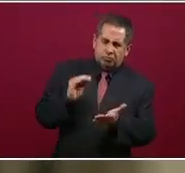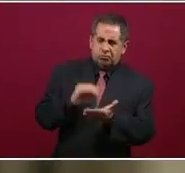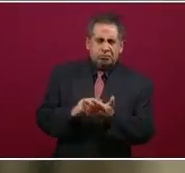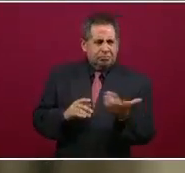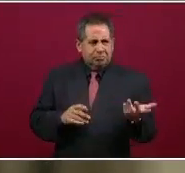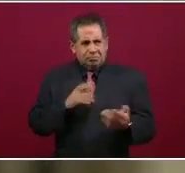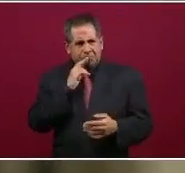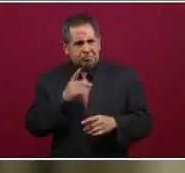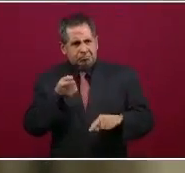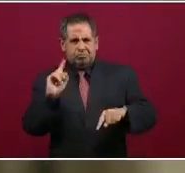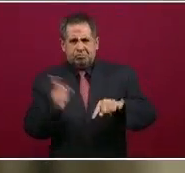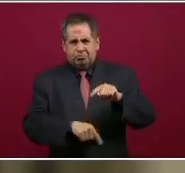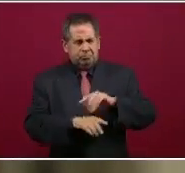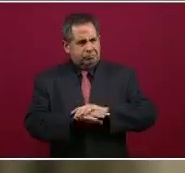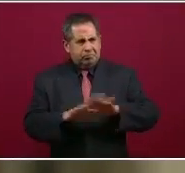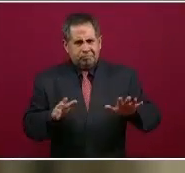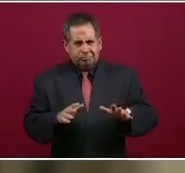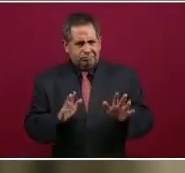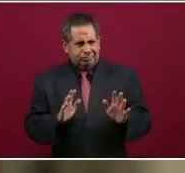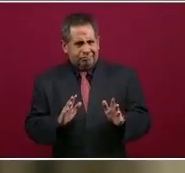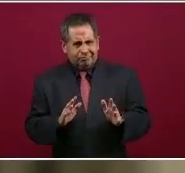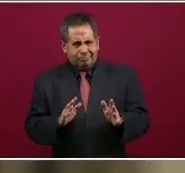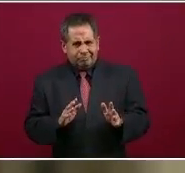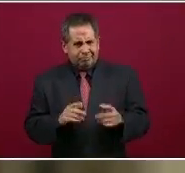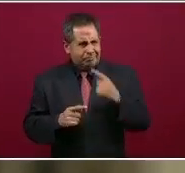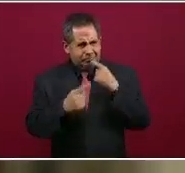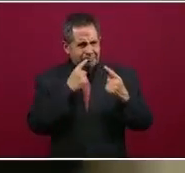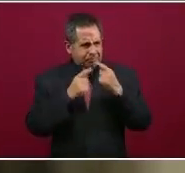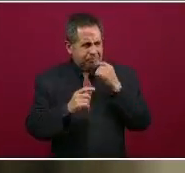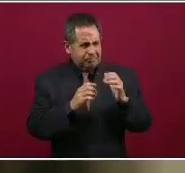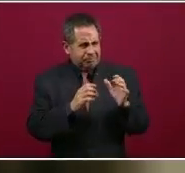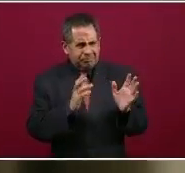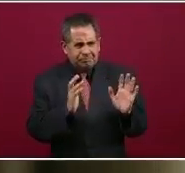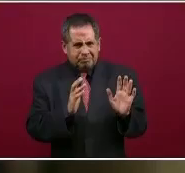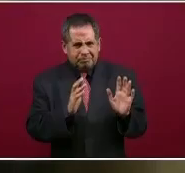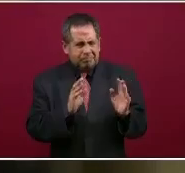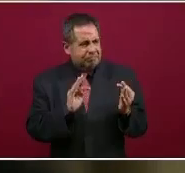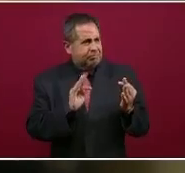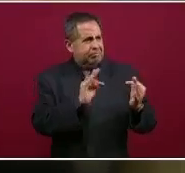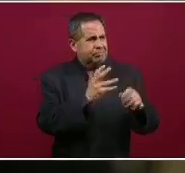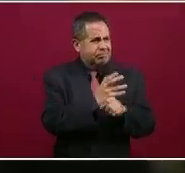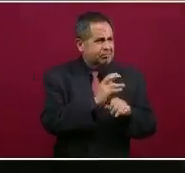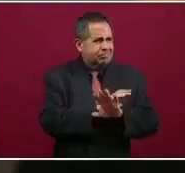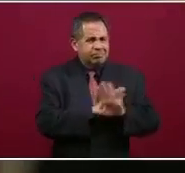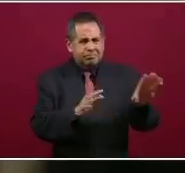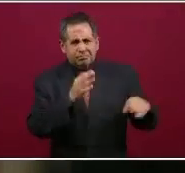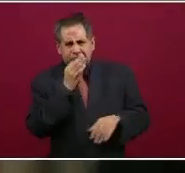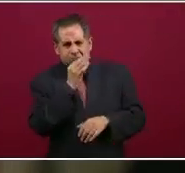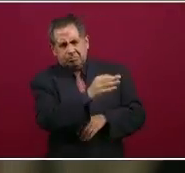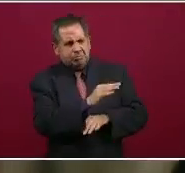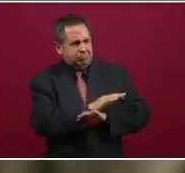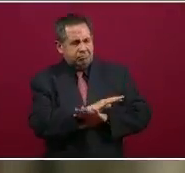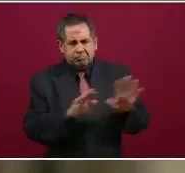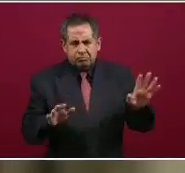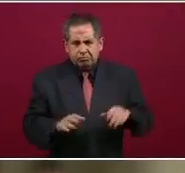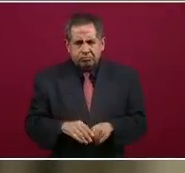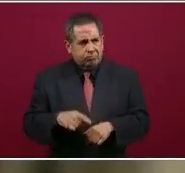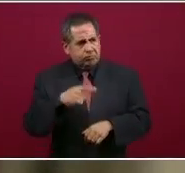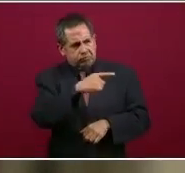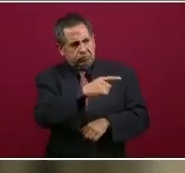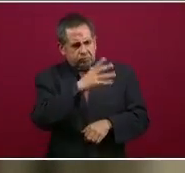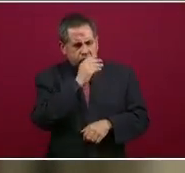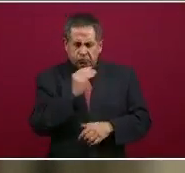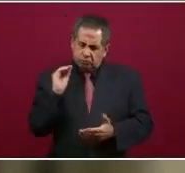simplemente cortar de tajo todo el diálogo, todo acercamiento con Estados Unidos y decir de este momento es ilegal que usted